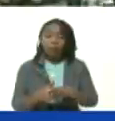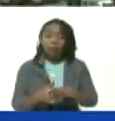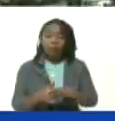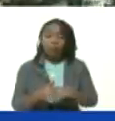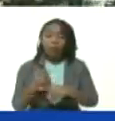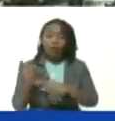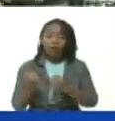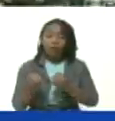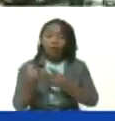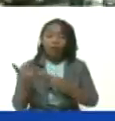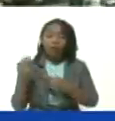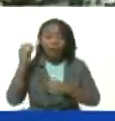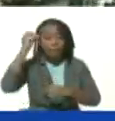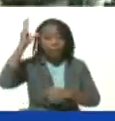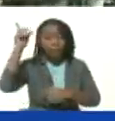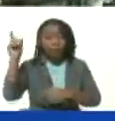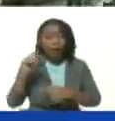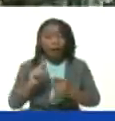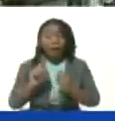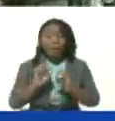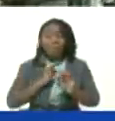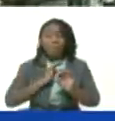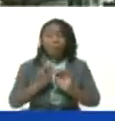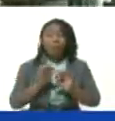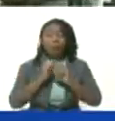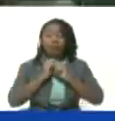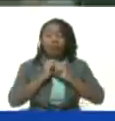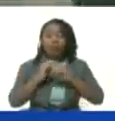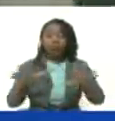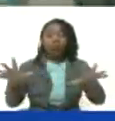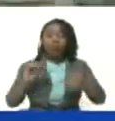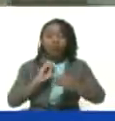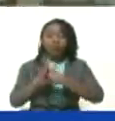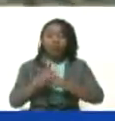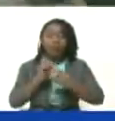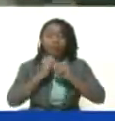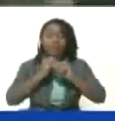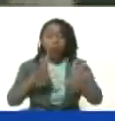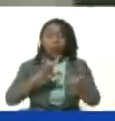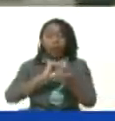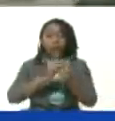virus que ha tenido esa capacidad para clonarse, para cambiar,